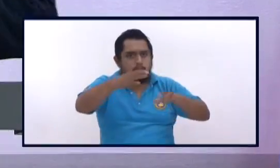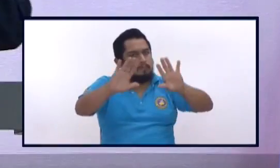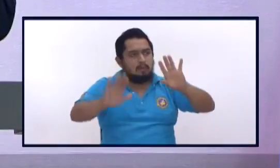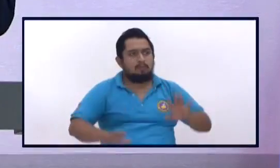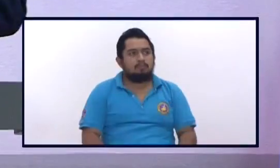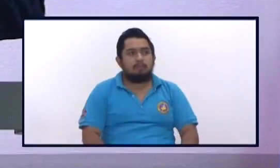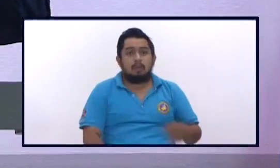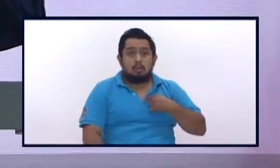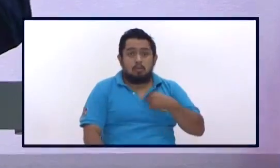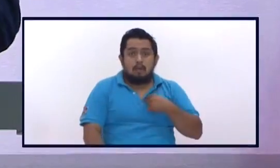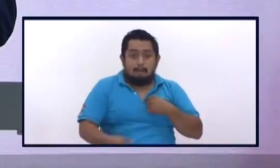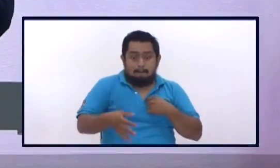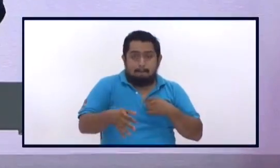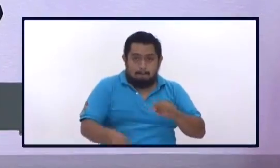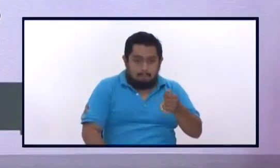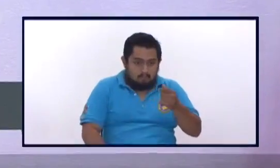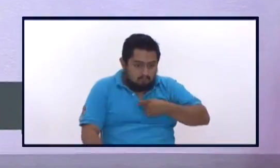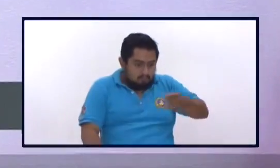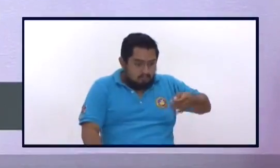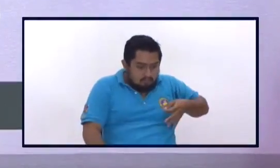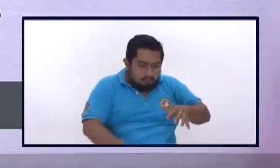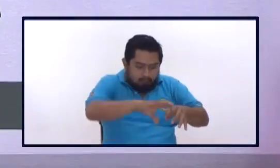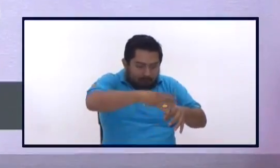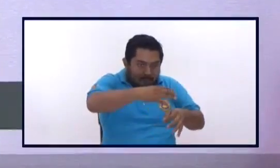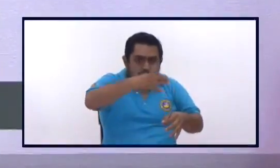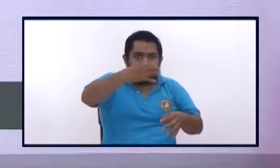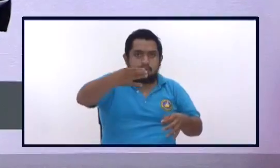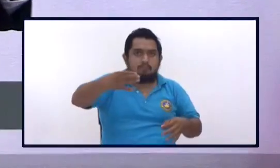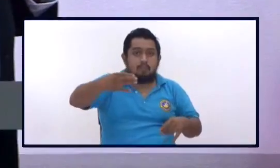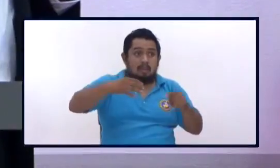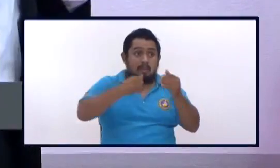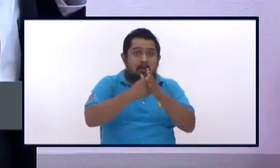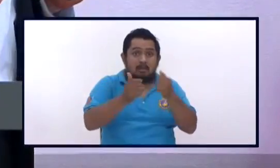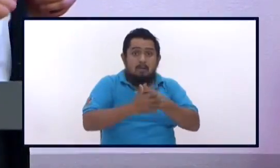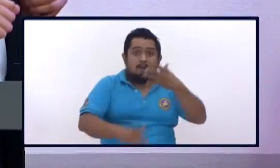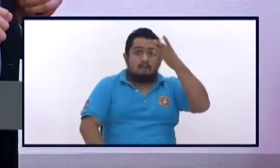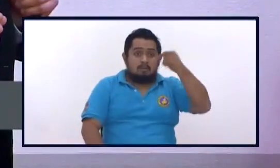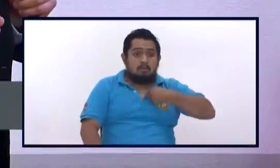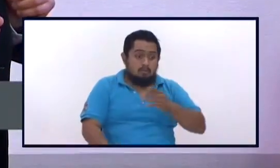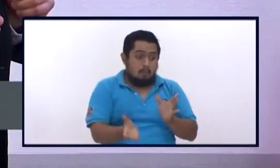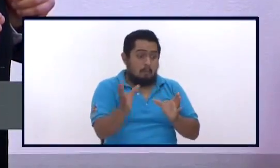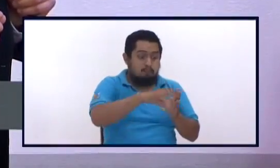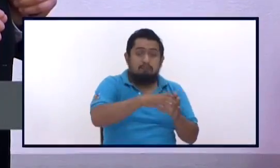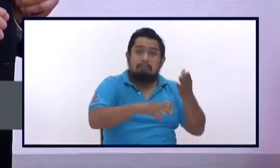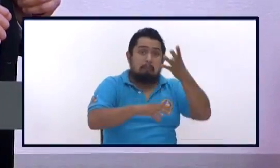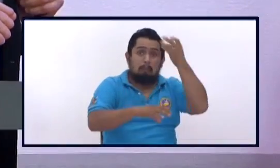agarré la llave de la moto y abrió el cajón lo que se me olvidó fue cerrarla